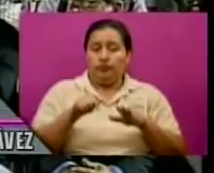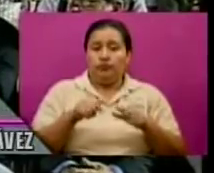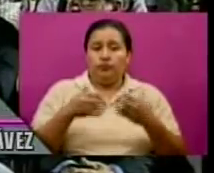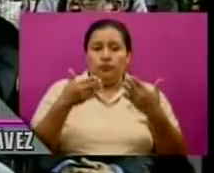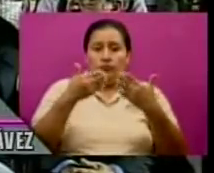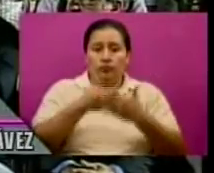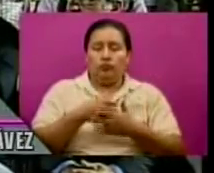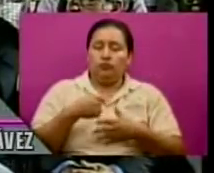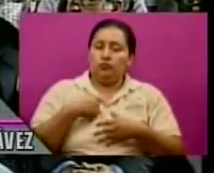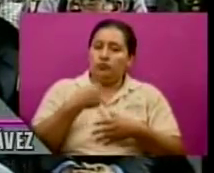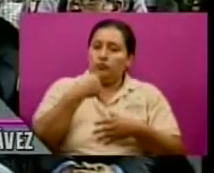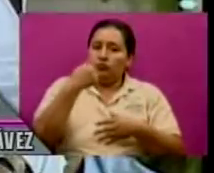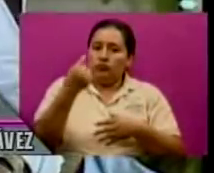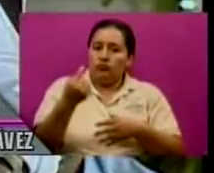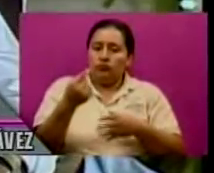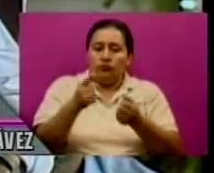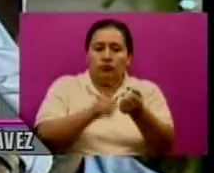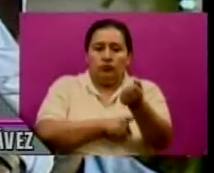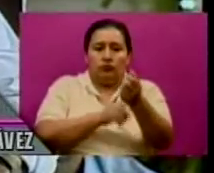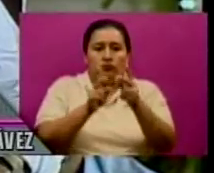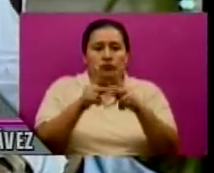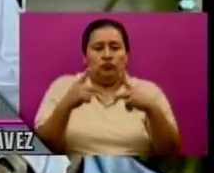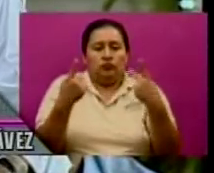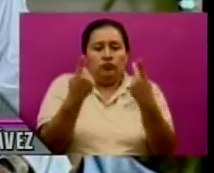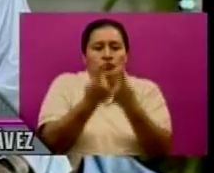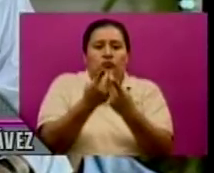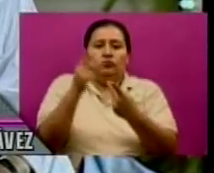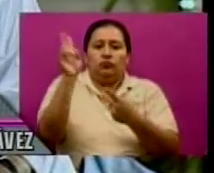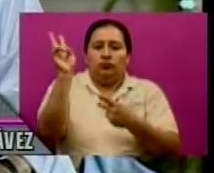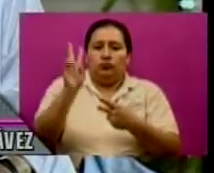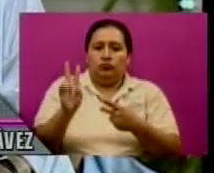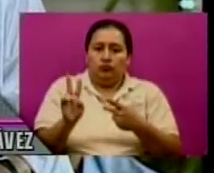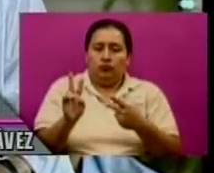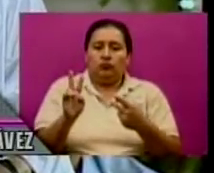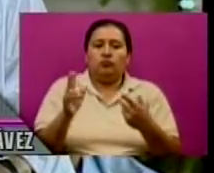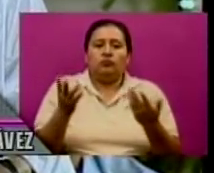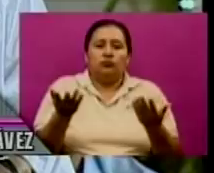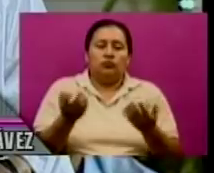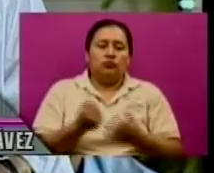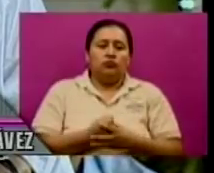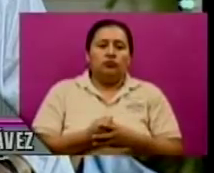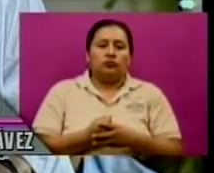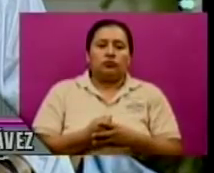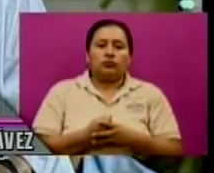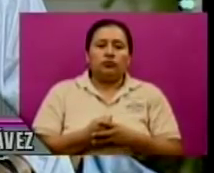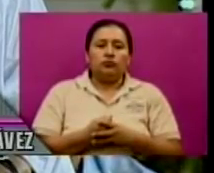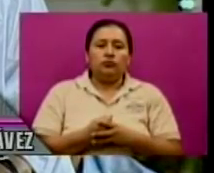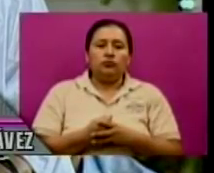le decimos al hermano pueblo venezolano que